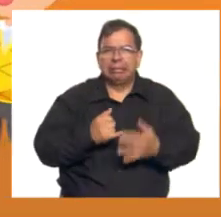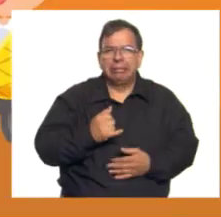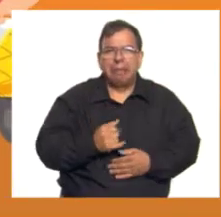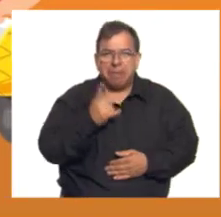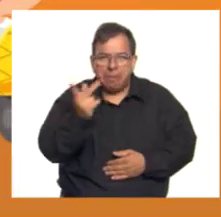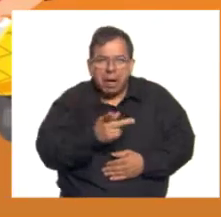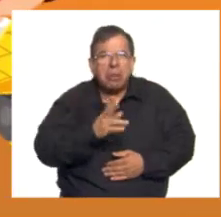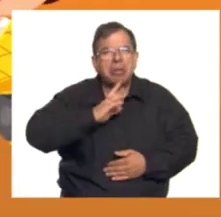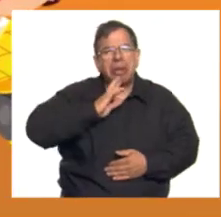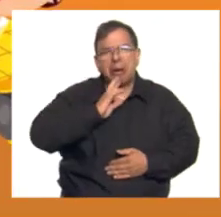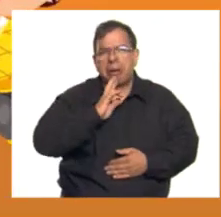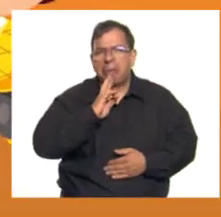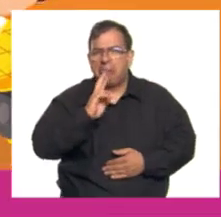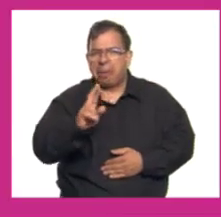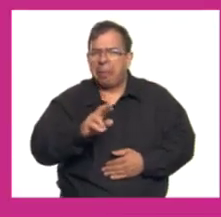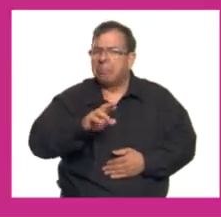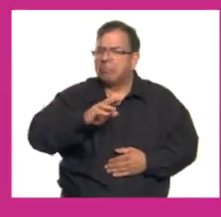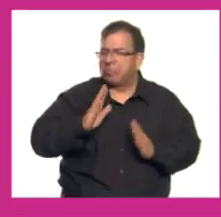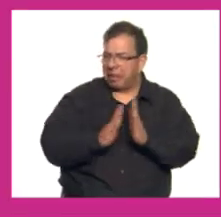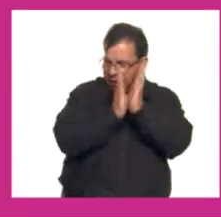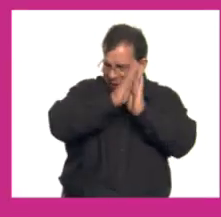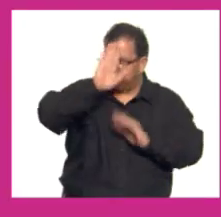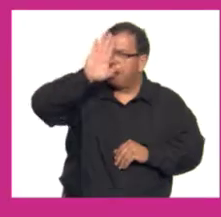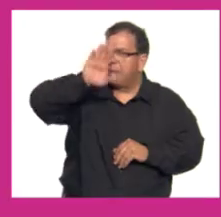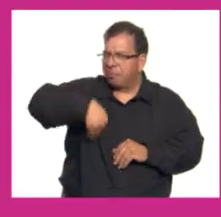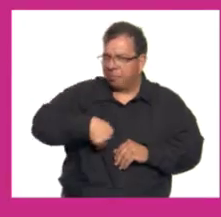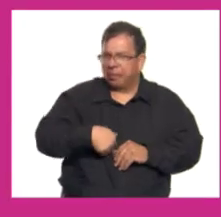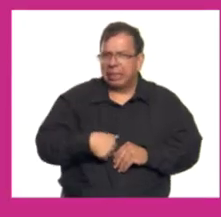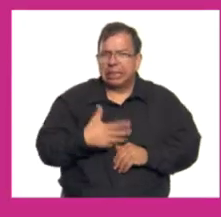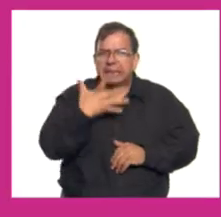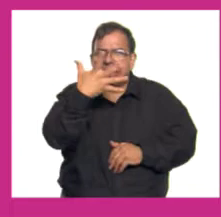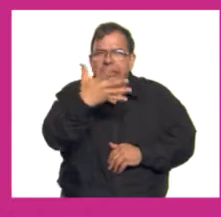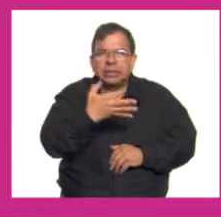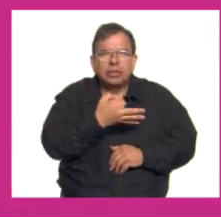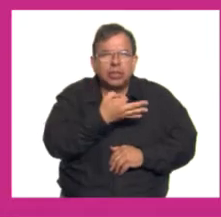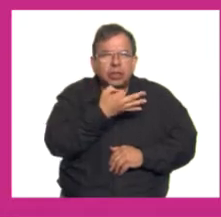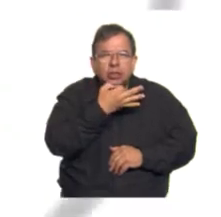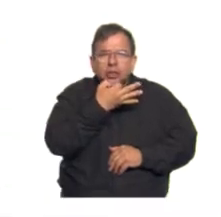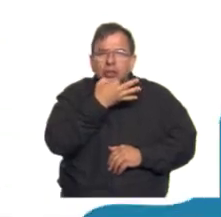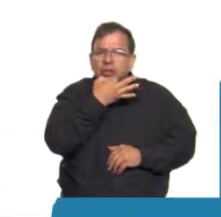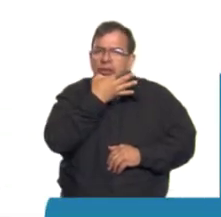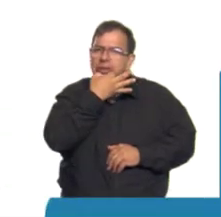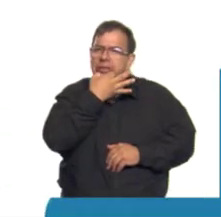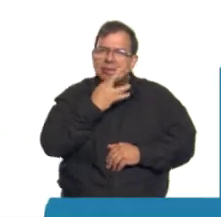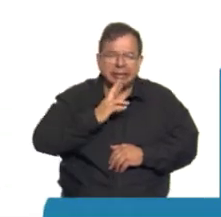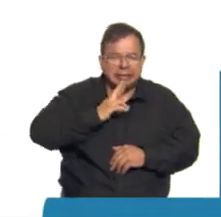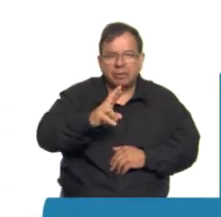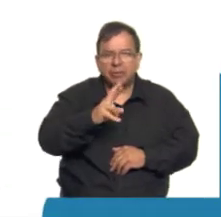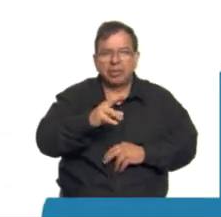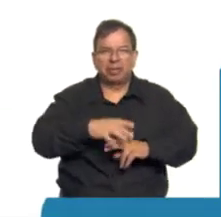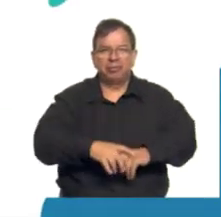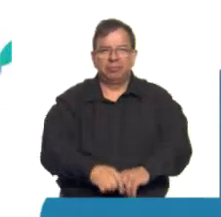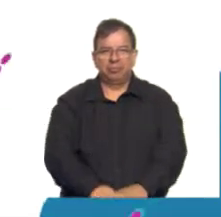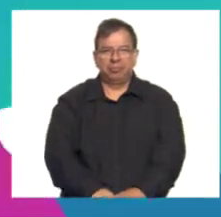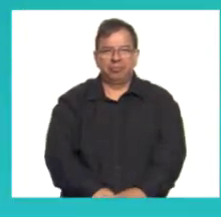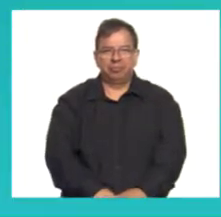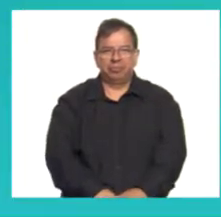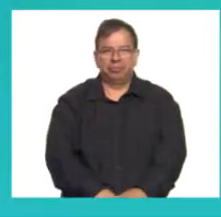la pregunta, ven a participar. Hay 5 segundos, vamos a contestar.